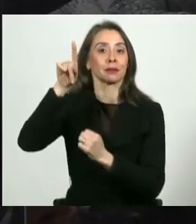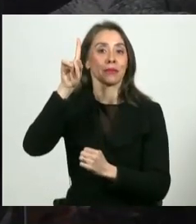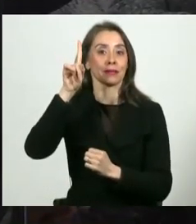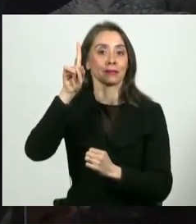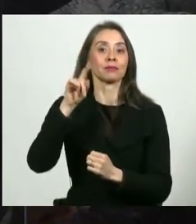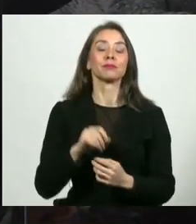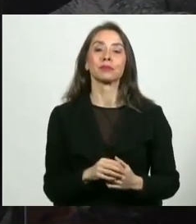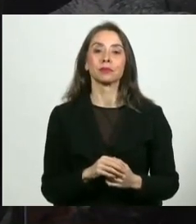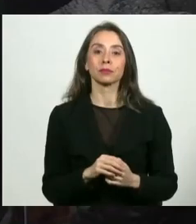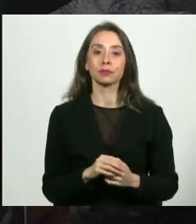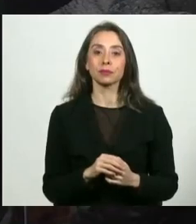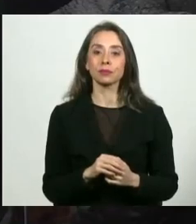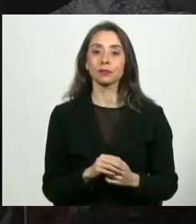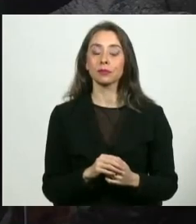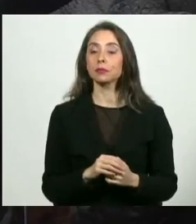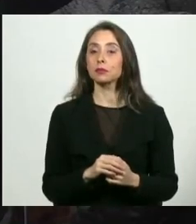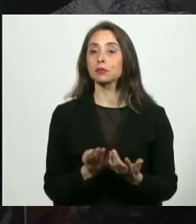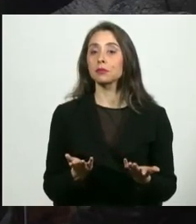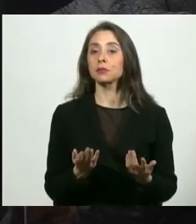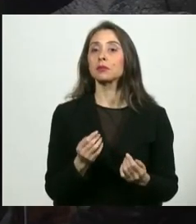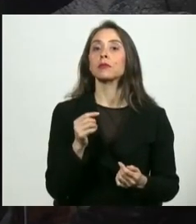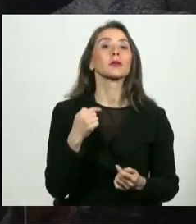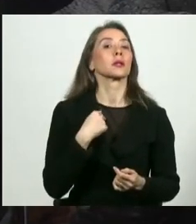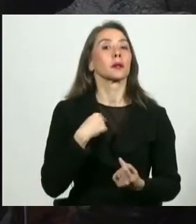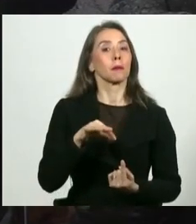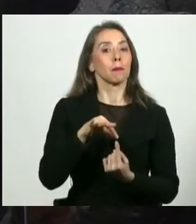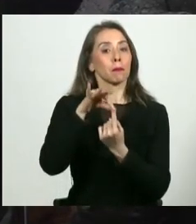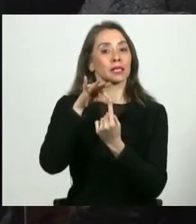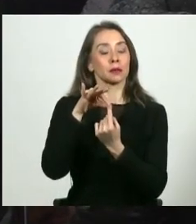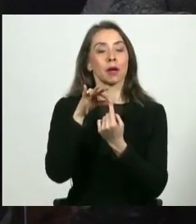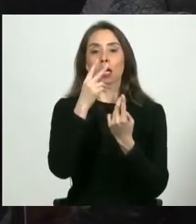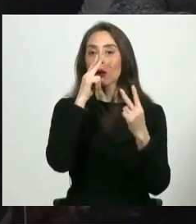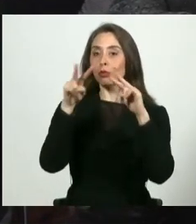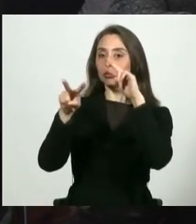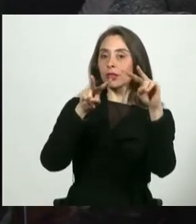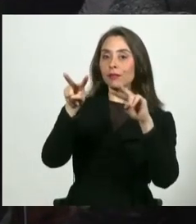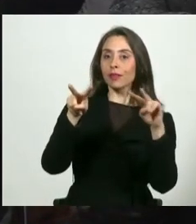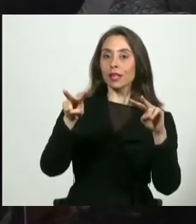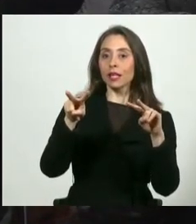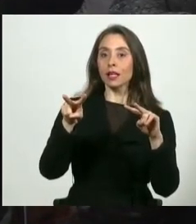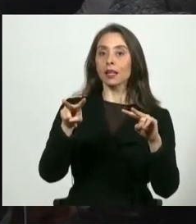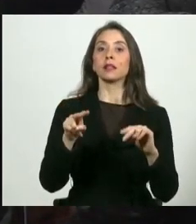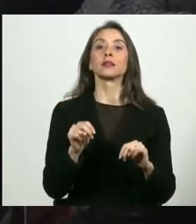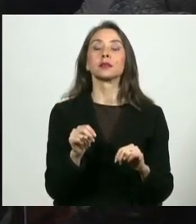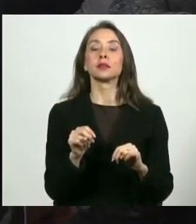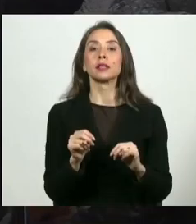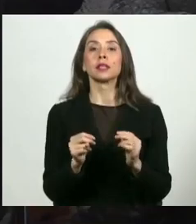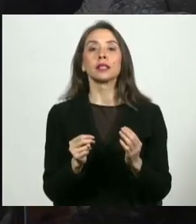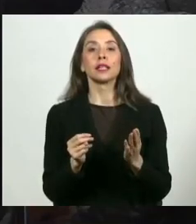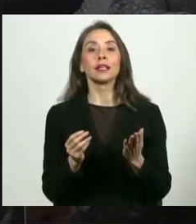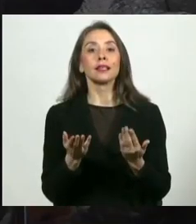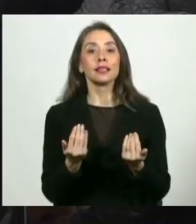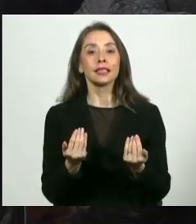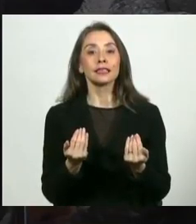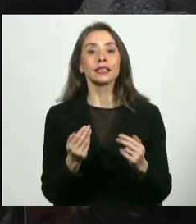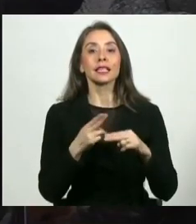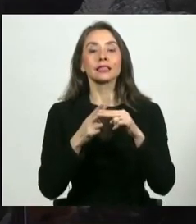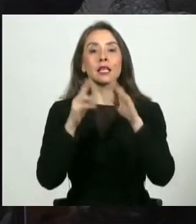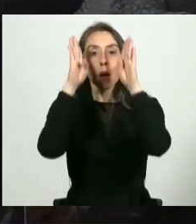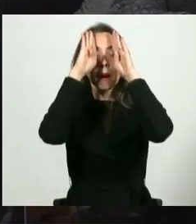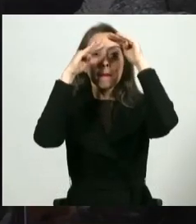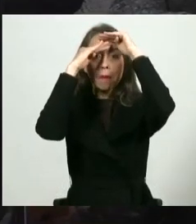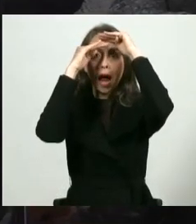supuesto. Y para mí lo principal es la visualización. Desde que no rompamos este, como le han llamado,